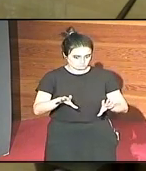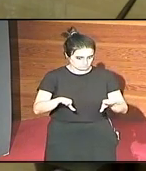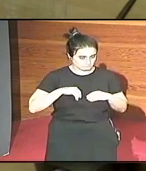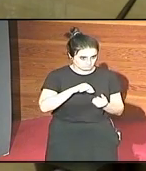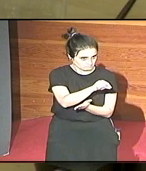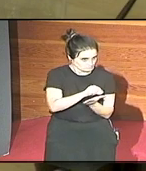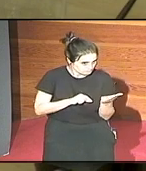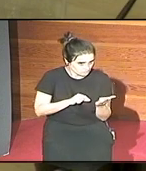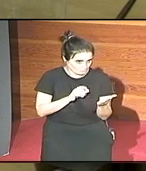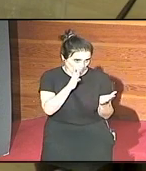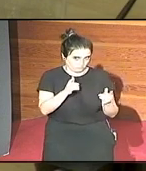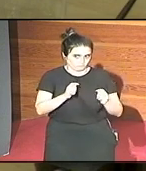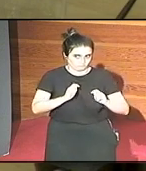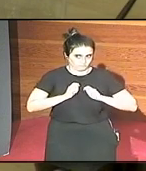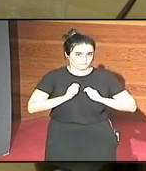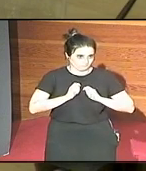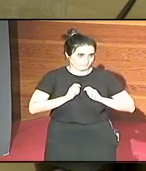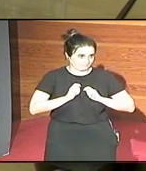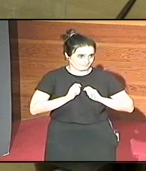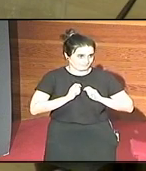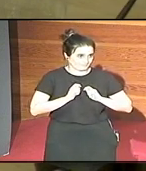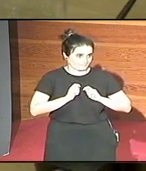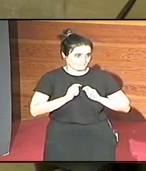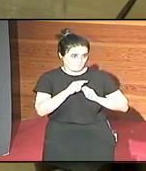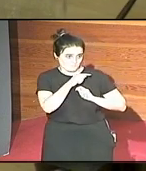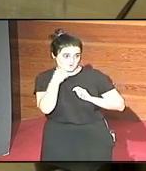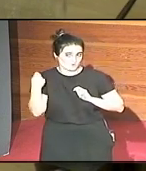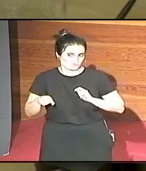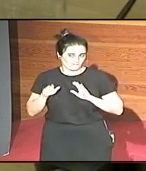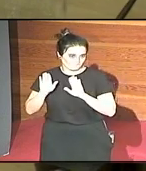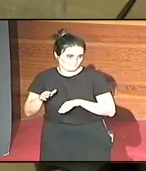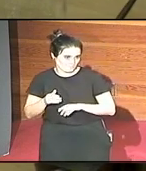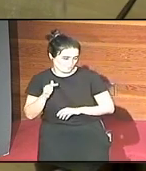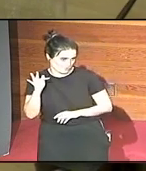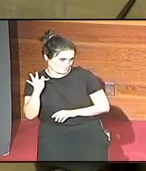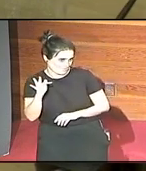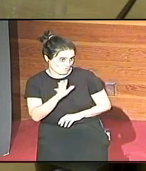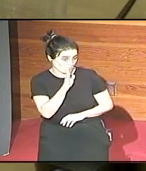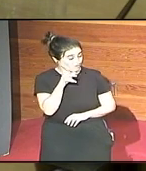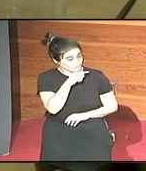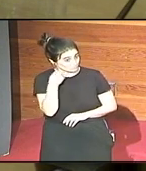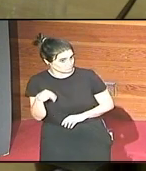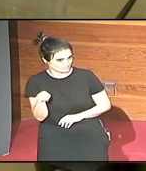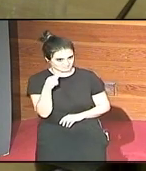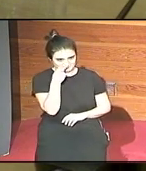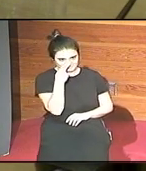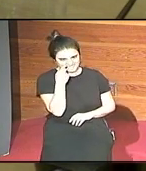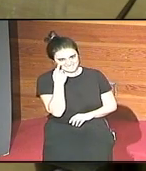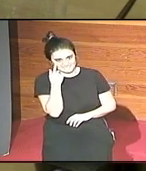muy beneficiosos para Rusia y para los intereses de Rusia en cuanto a poder